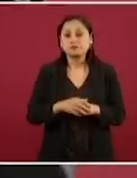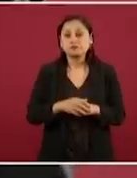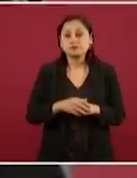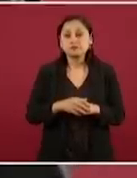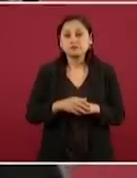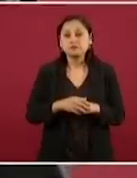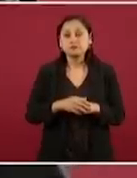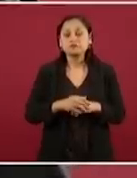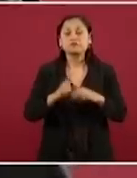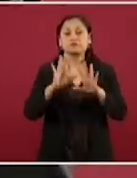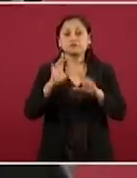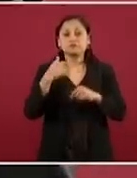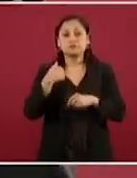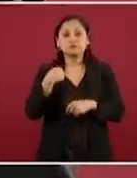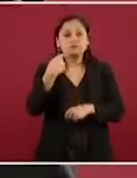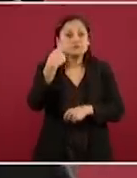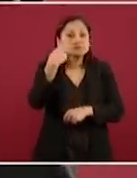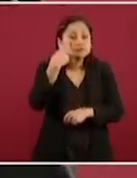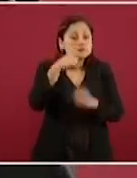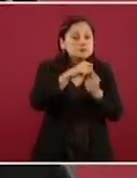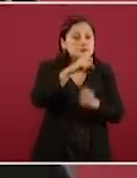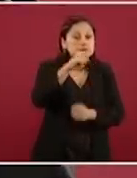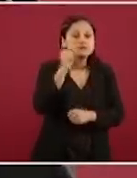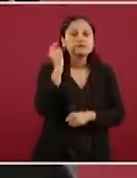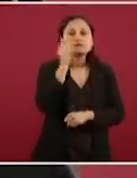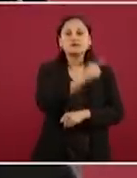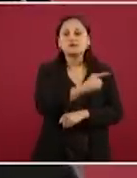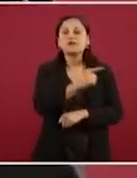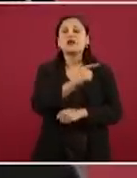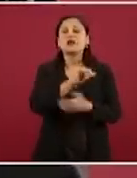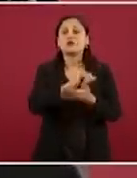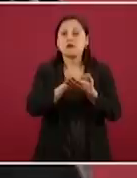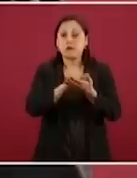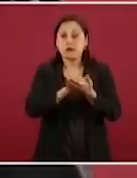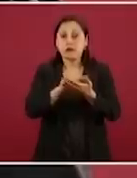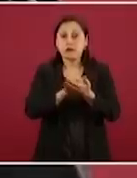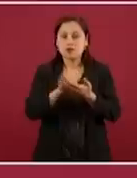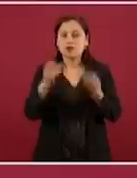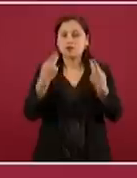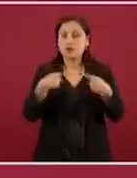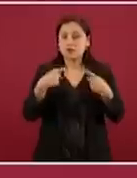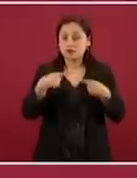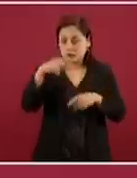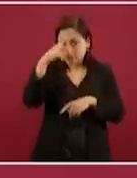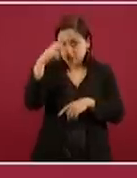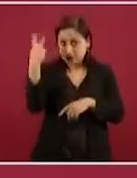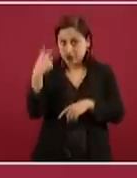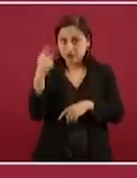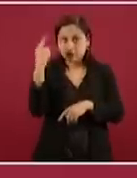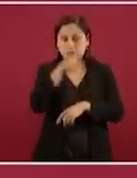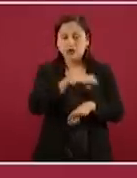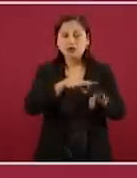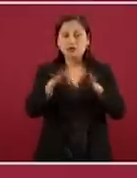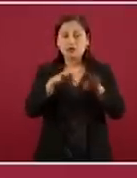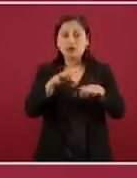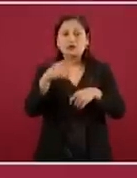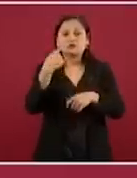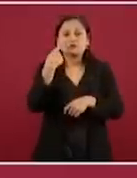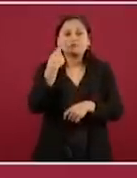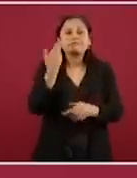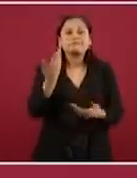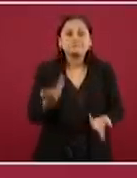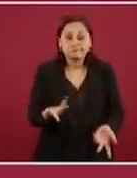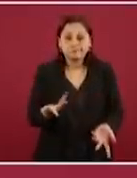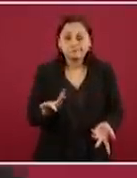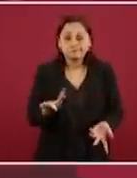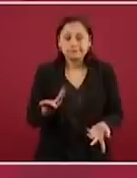consulado de Nueva York. Yo ofrezco que te va a atender tu planteamiento